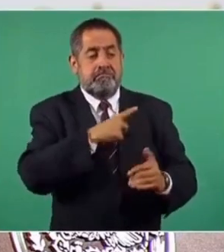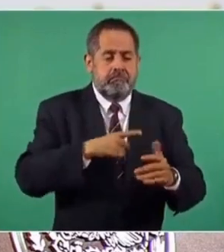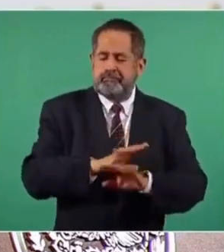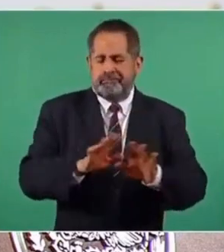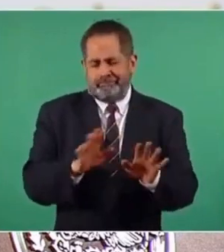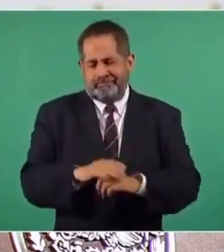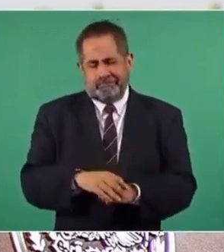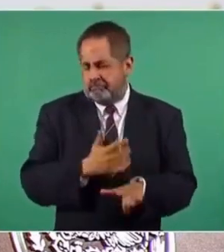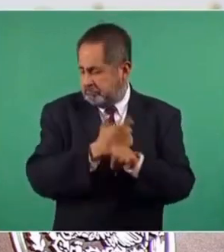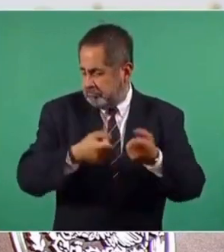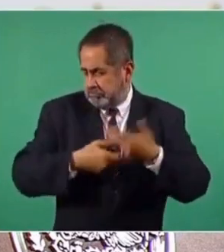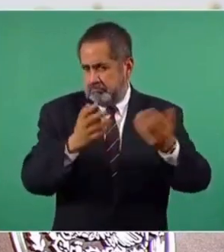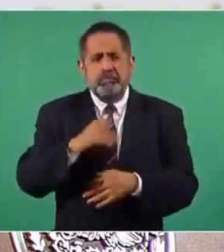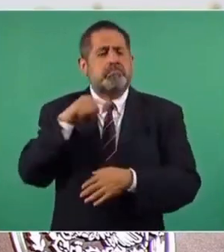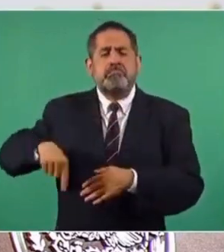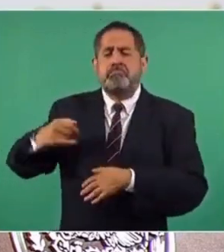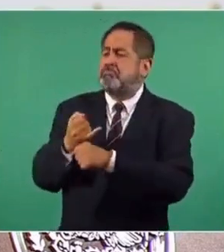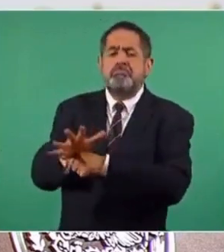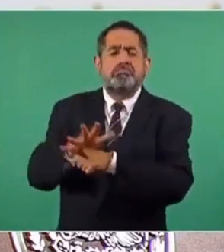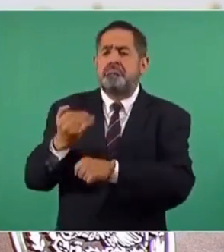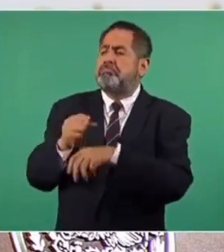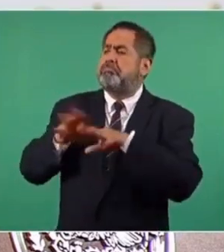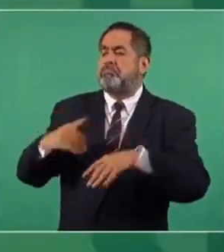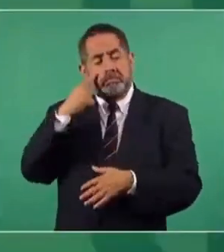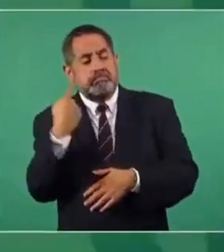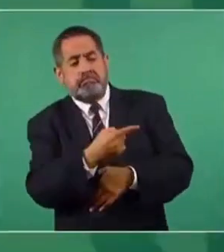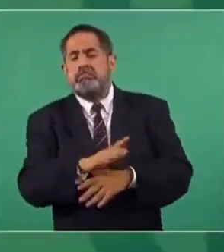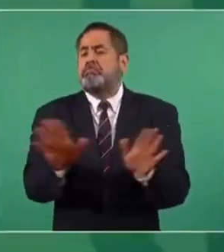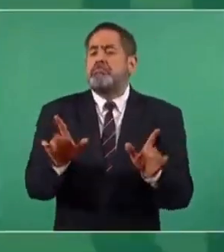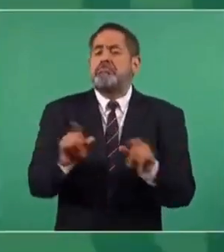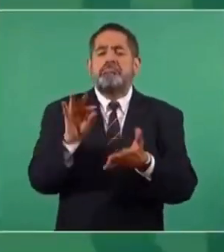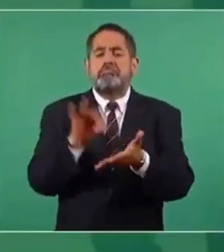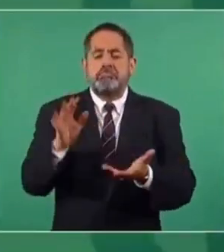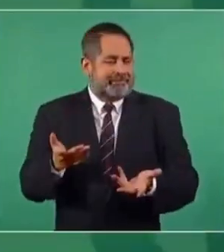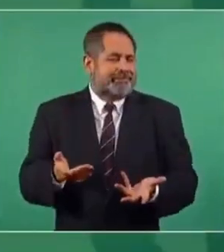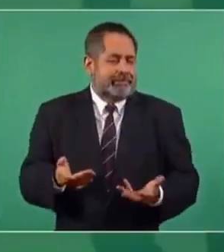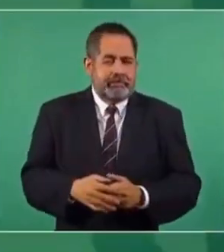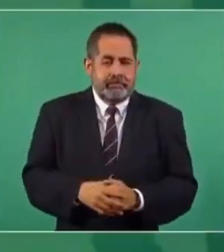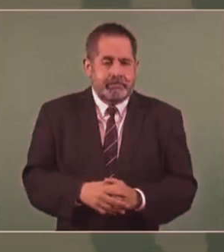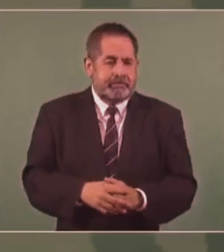Yo creo que lo que hacemos con estos ejercicios es